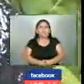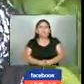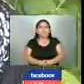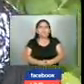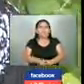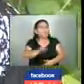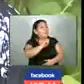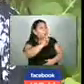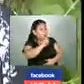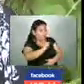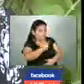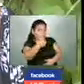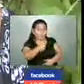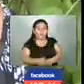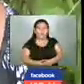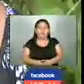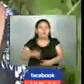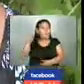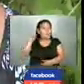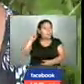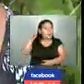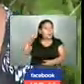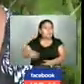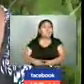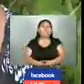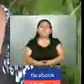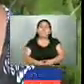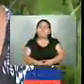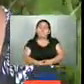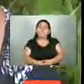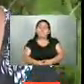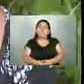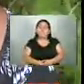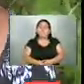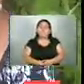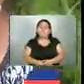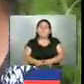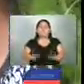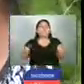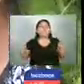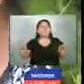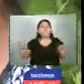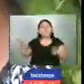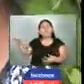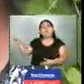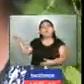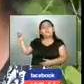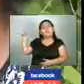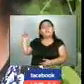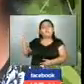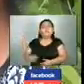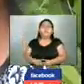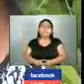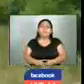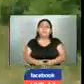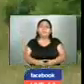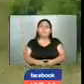Y es primera vez que usted escucha una novedad así, una noticia. Sí, porque aquí todos son